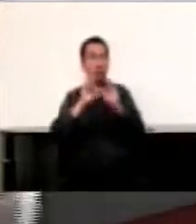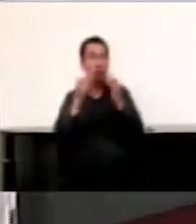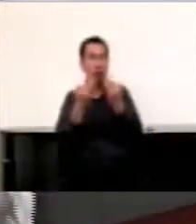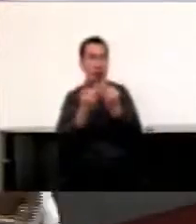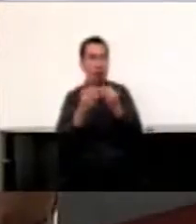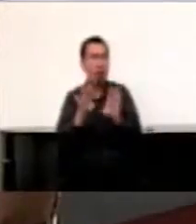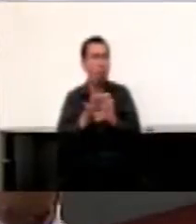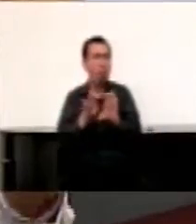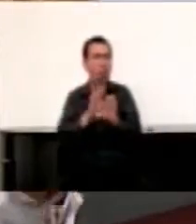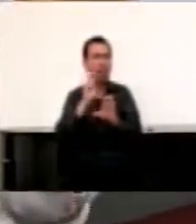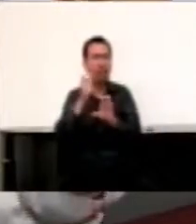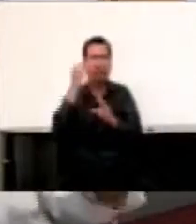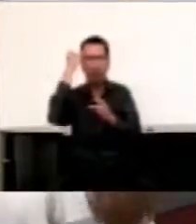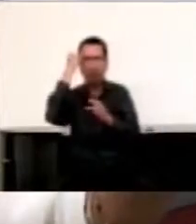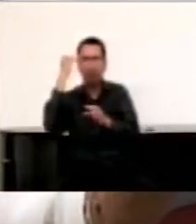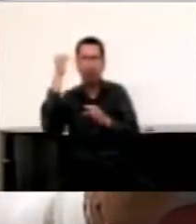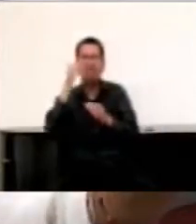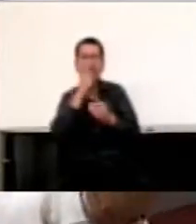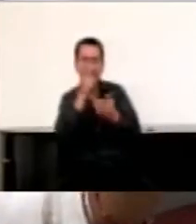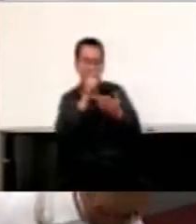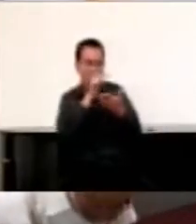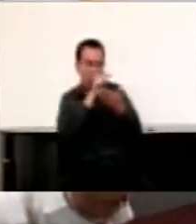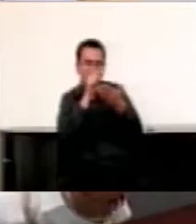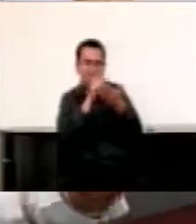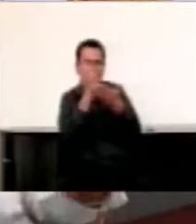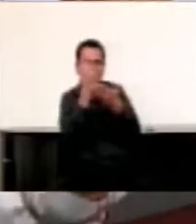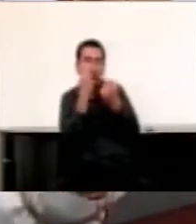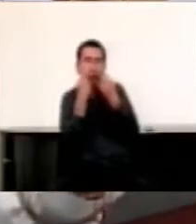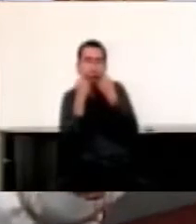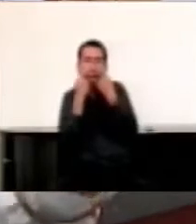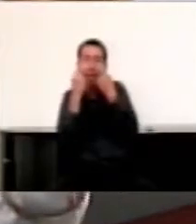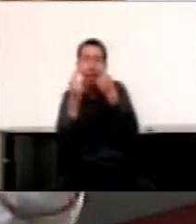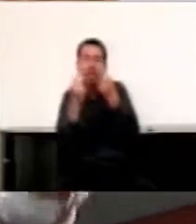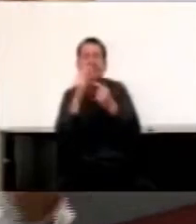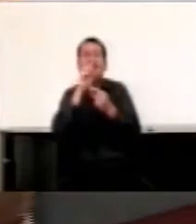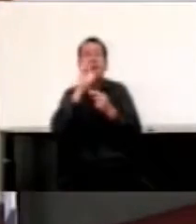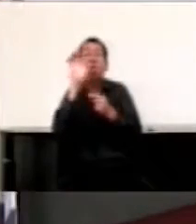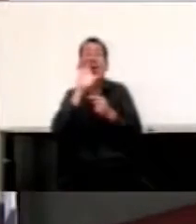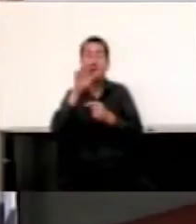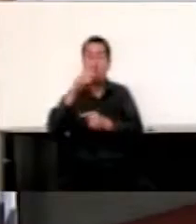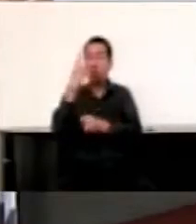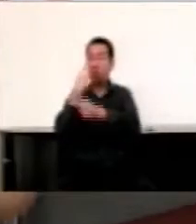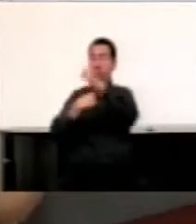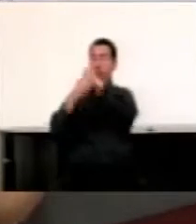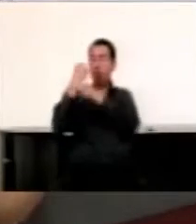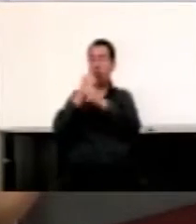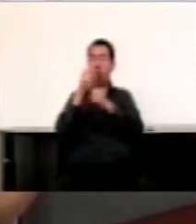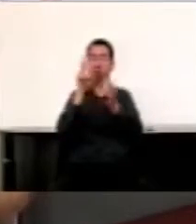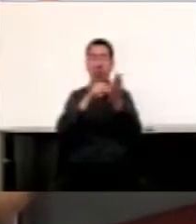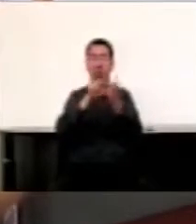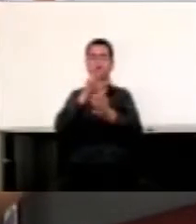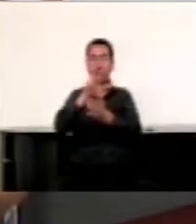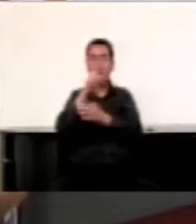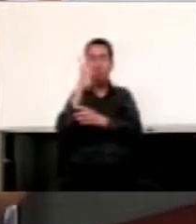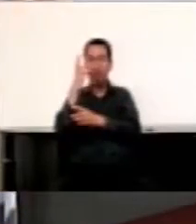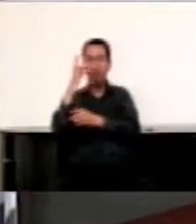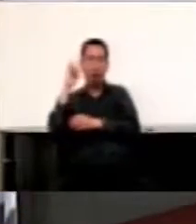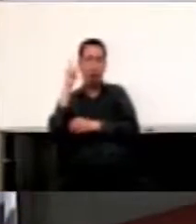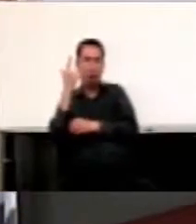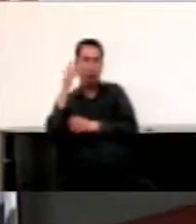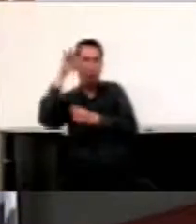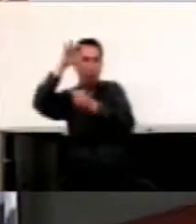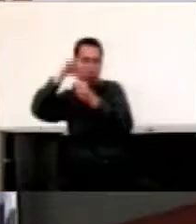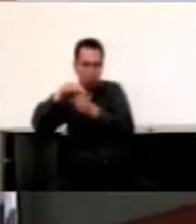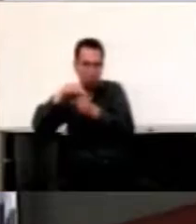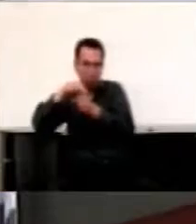lo contextualizan. O sea, el libro dice una mirada posterior a la elección de 2018. Sin